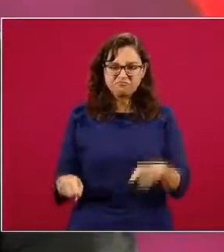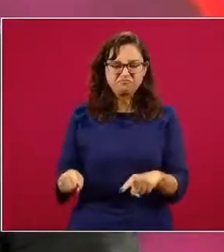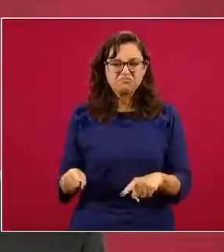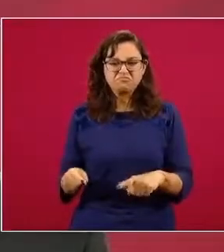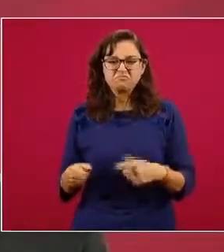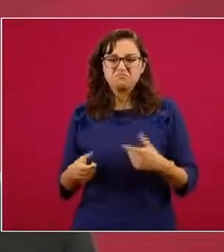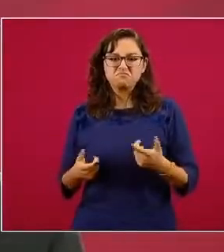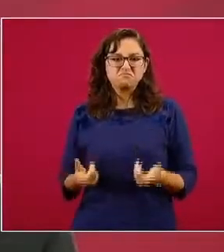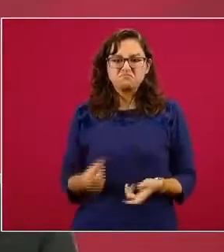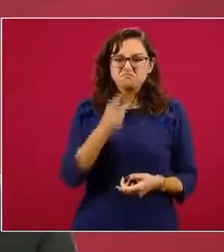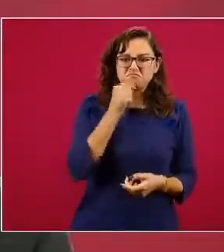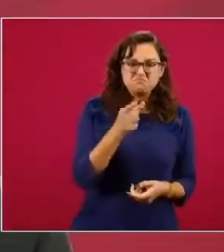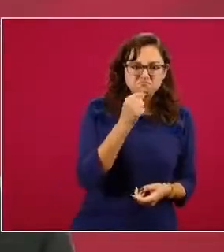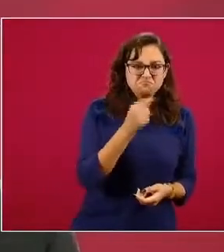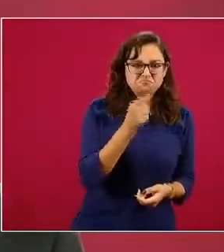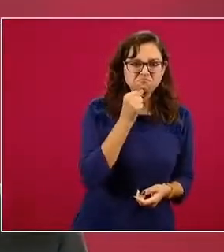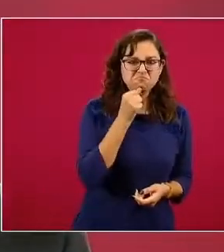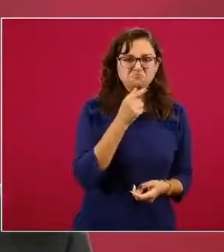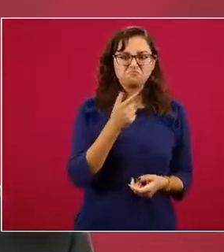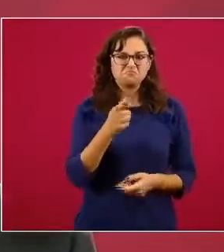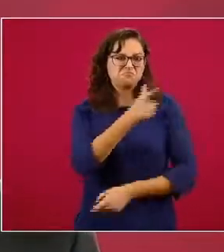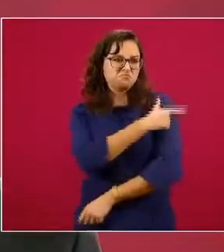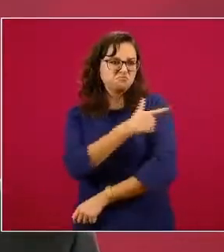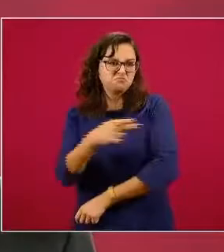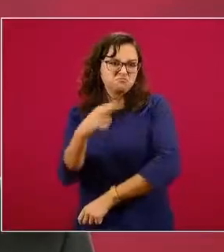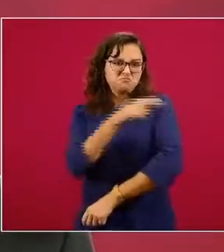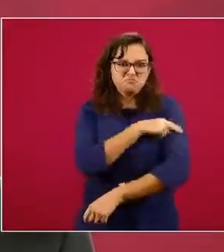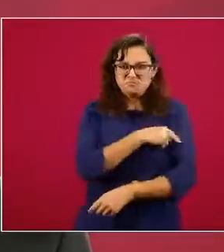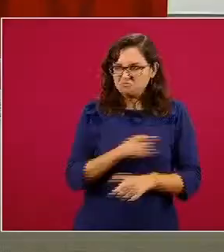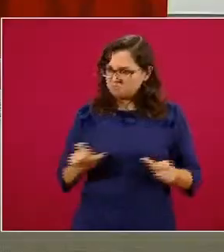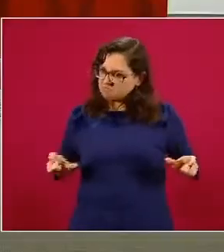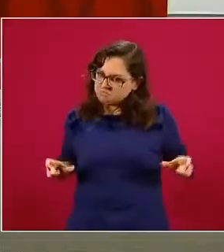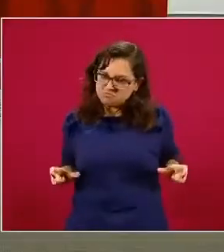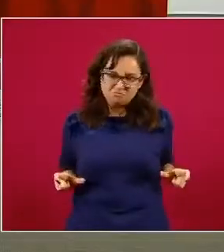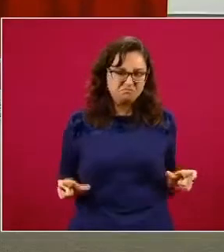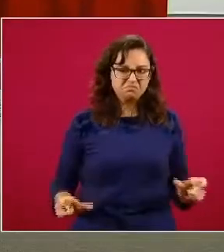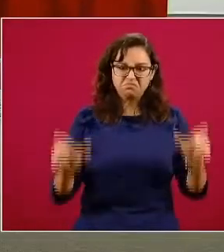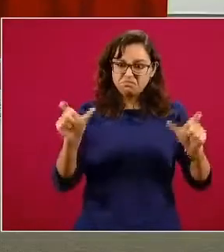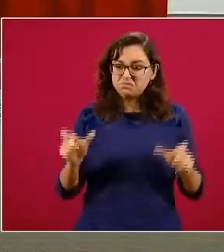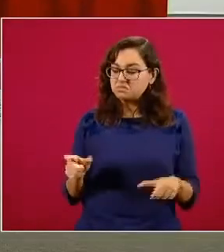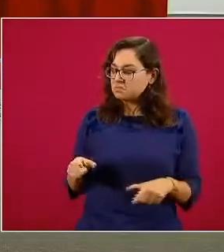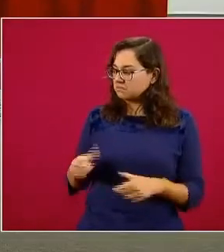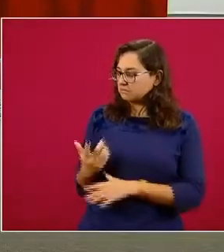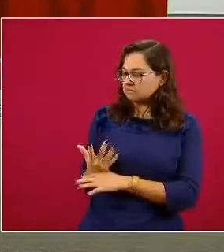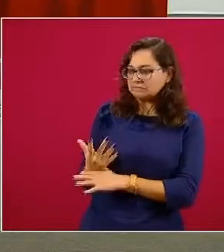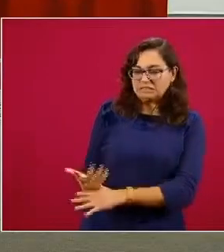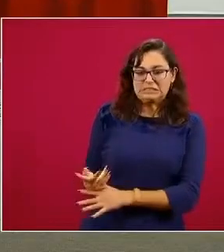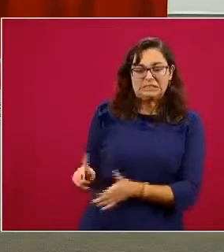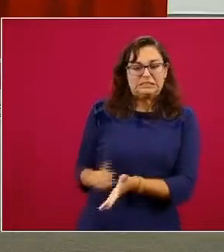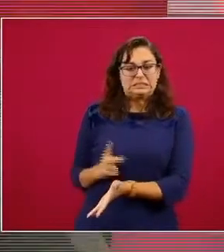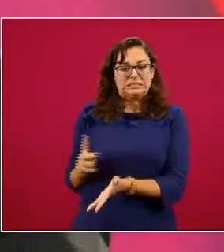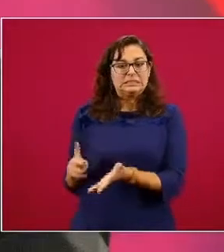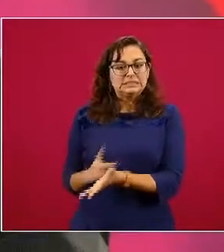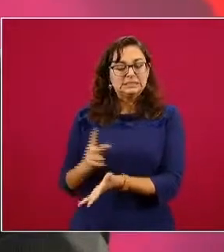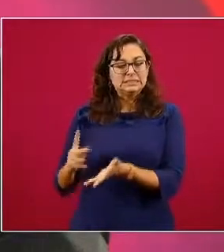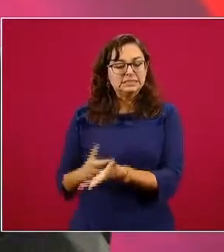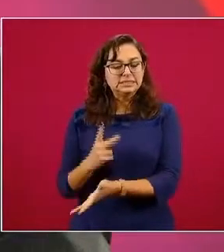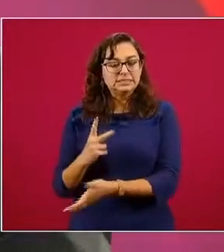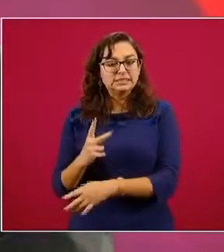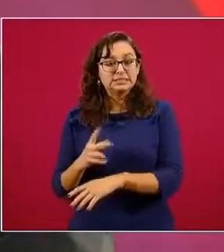coercitivas, usar la policía, la Guardia Nacional, lo han mencionado una y otra vez, parecieran